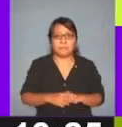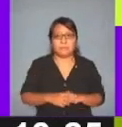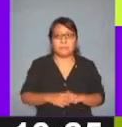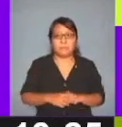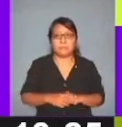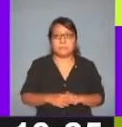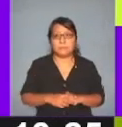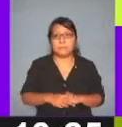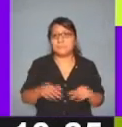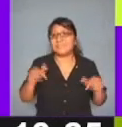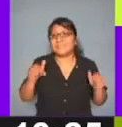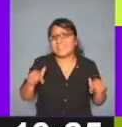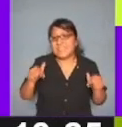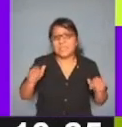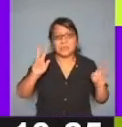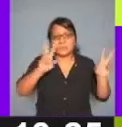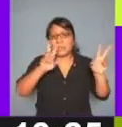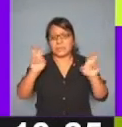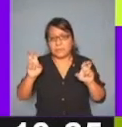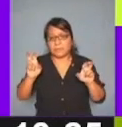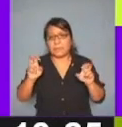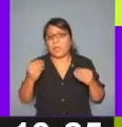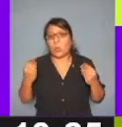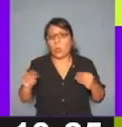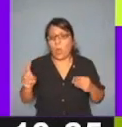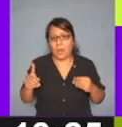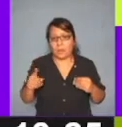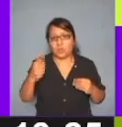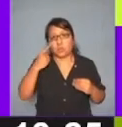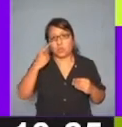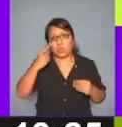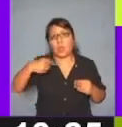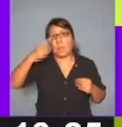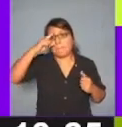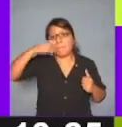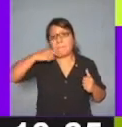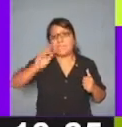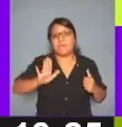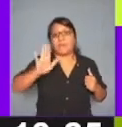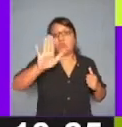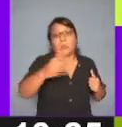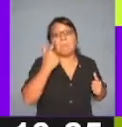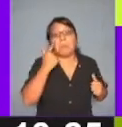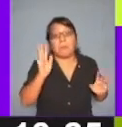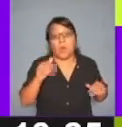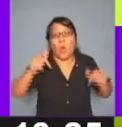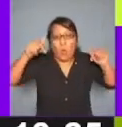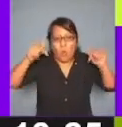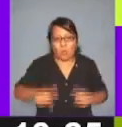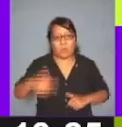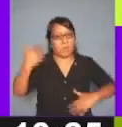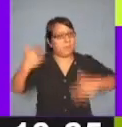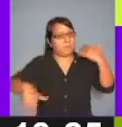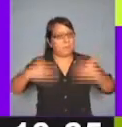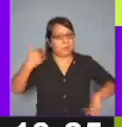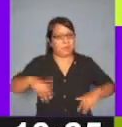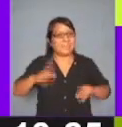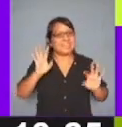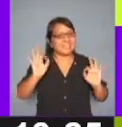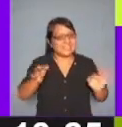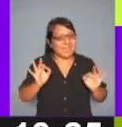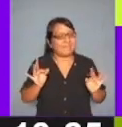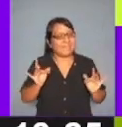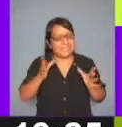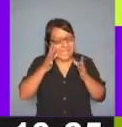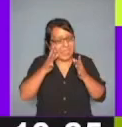sobre esa base estamos trabajando para encarar los próximos meses Pero hoy las medidas de emergencia las medidas de crisis se tienen que